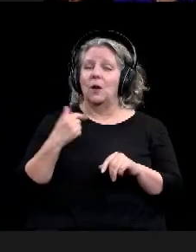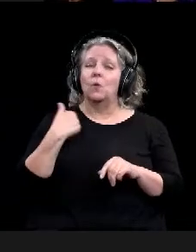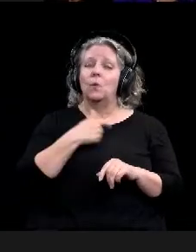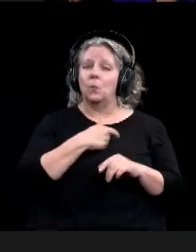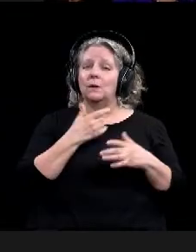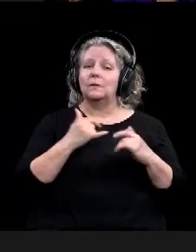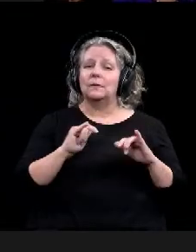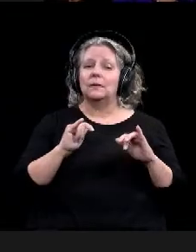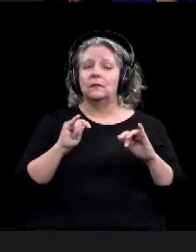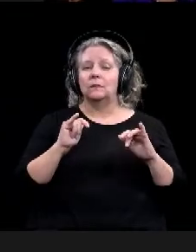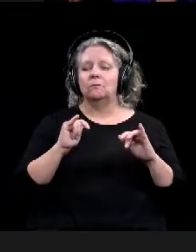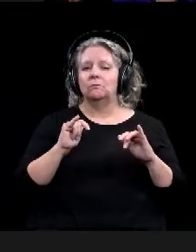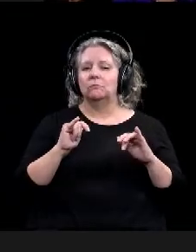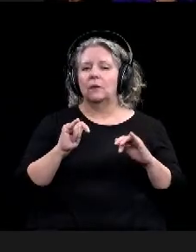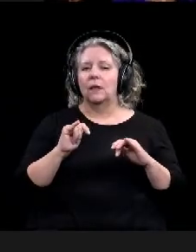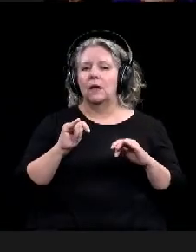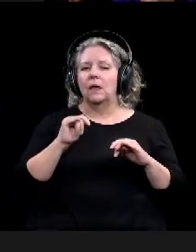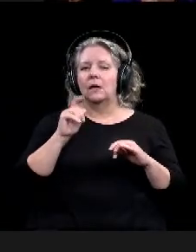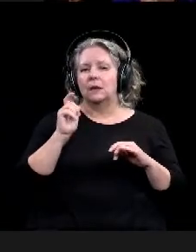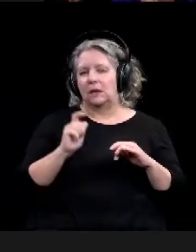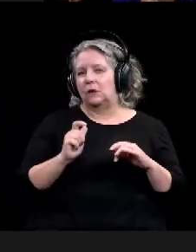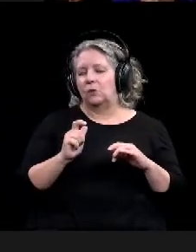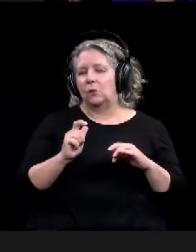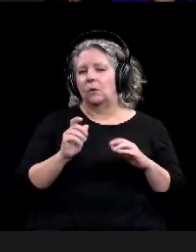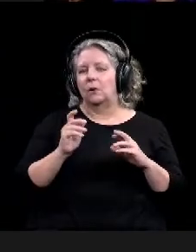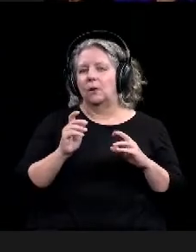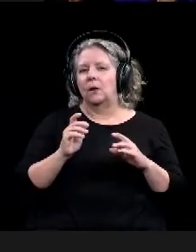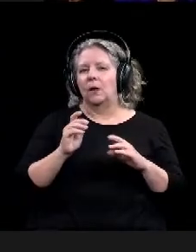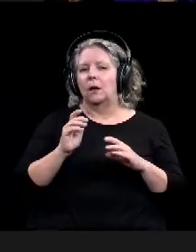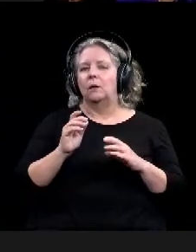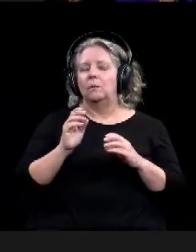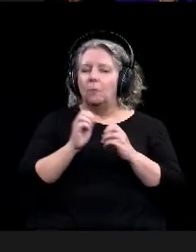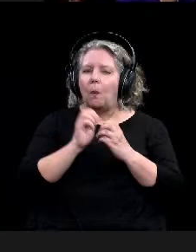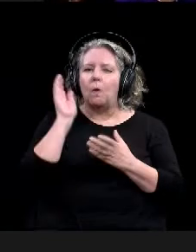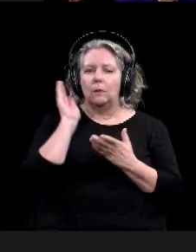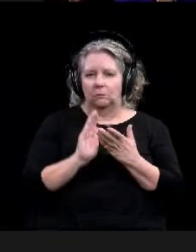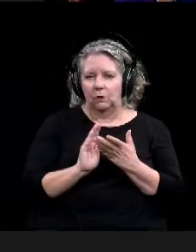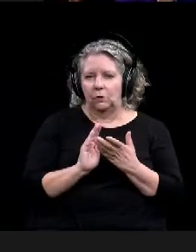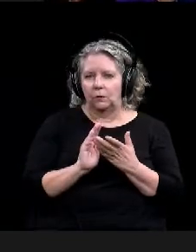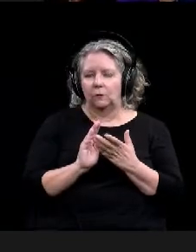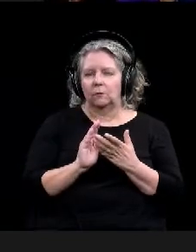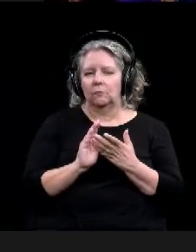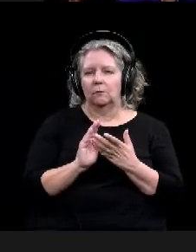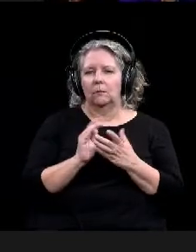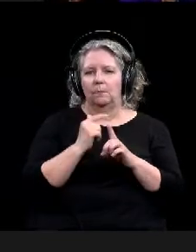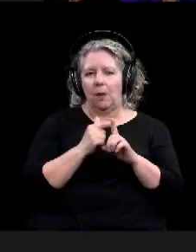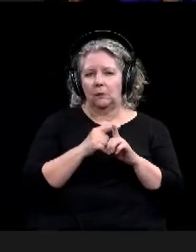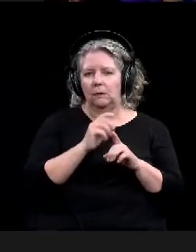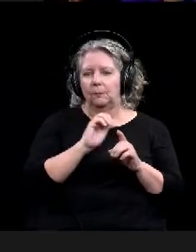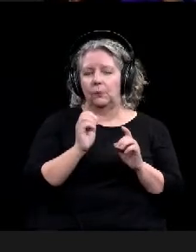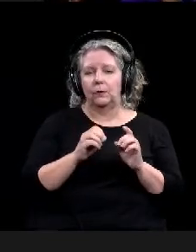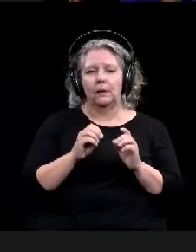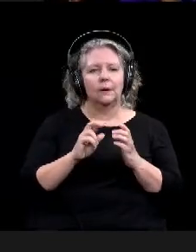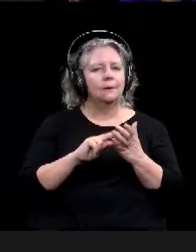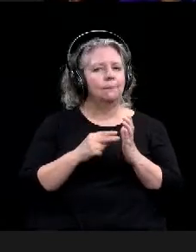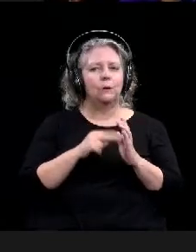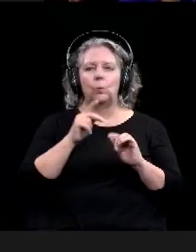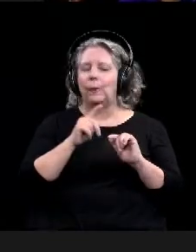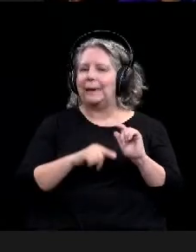las pruebas han bajado también esto significa que que no tenemos que